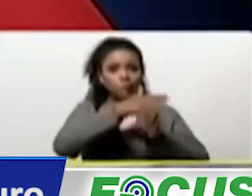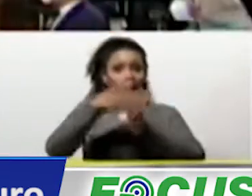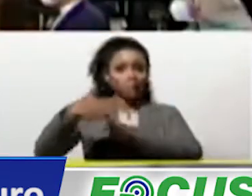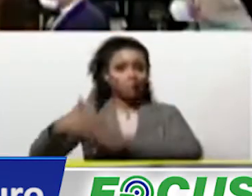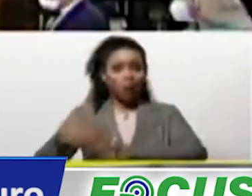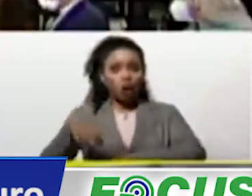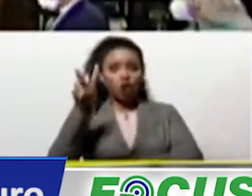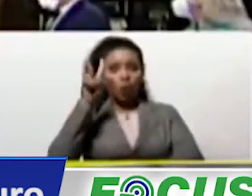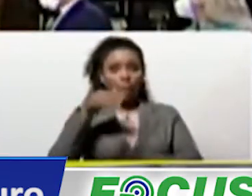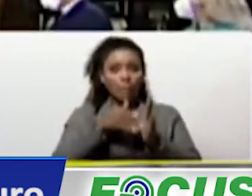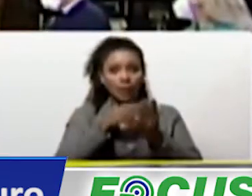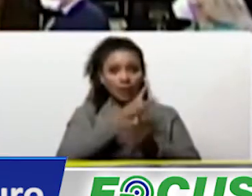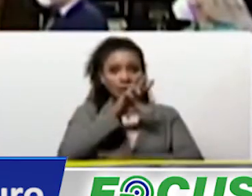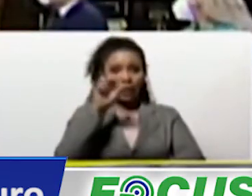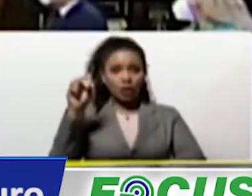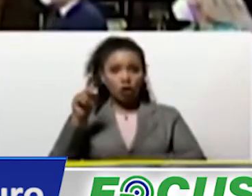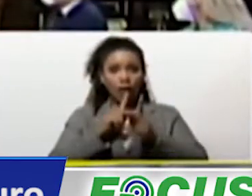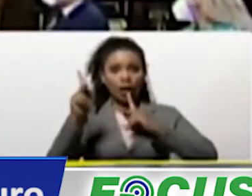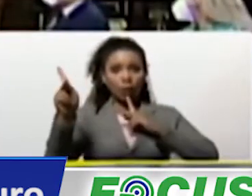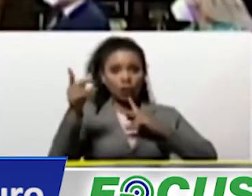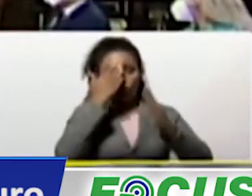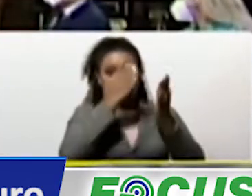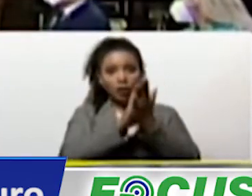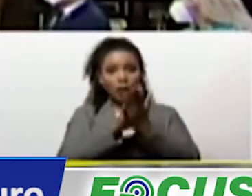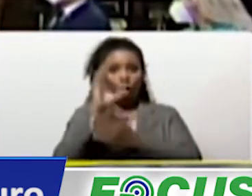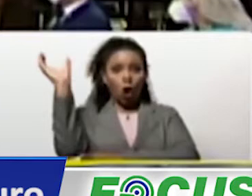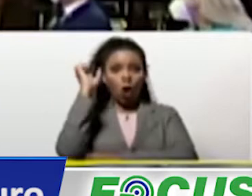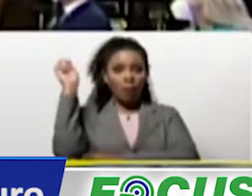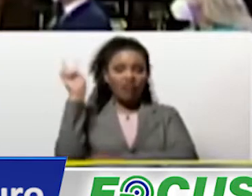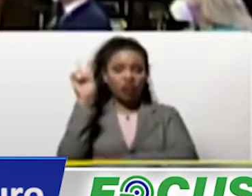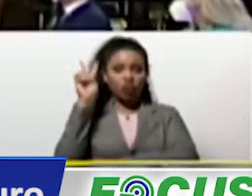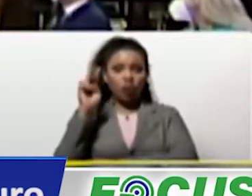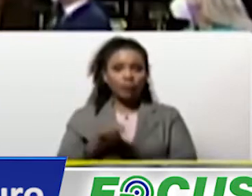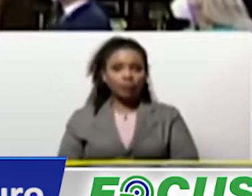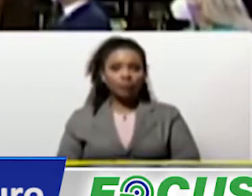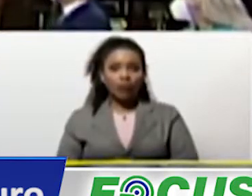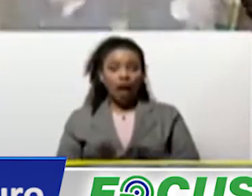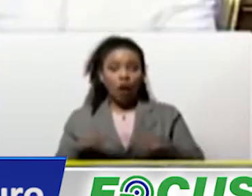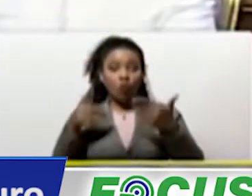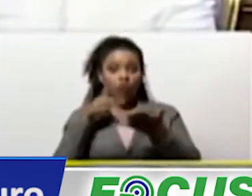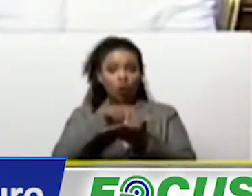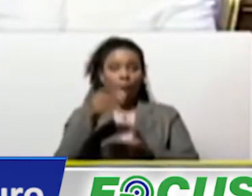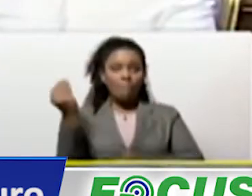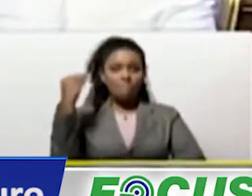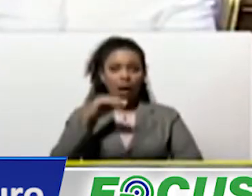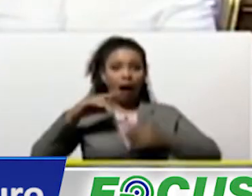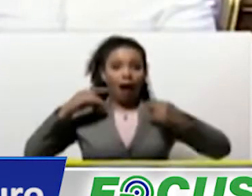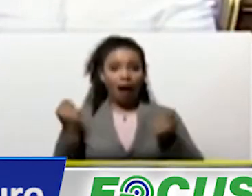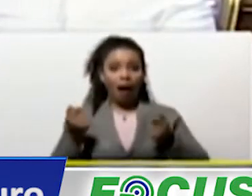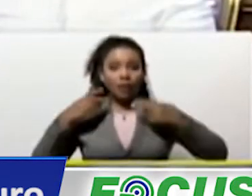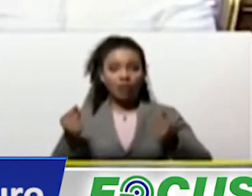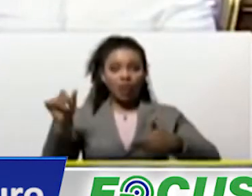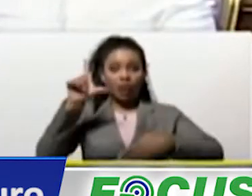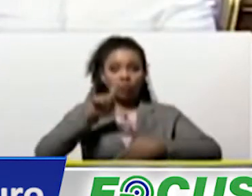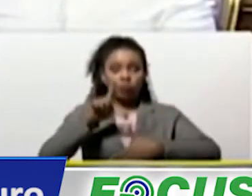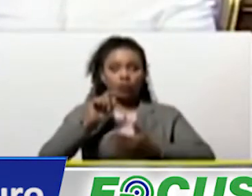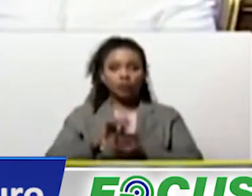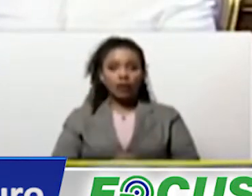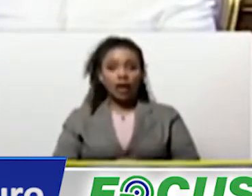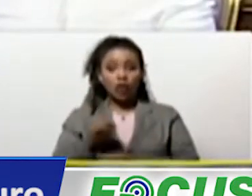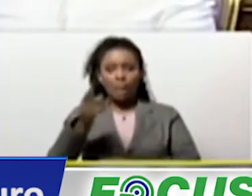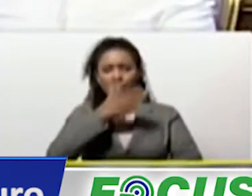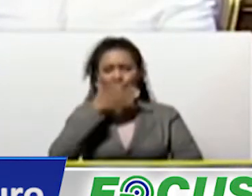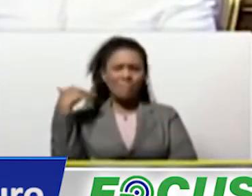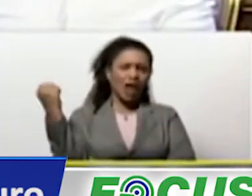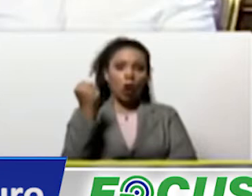comparten cerca de 2.300 kilómetros de frontera colombo-venezolana, la cual llegó a ser la más activa de América Latina y su